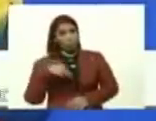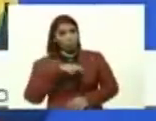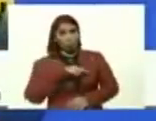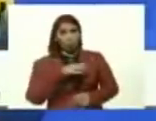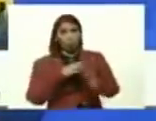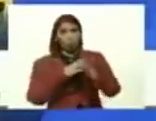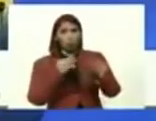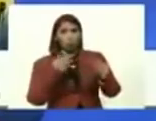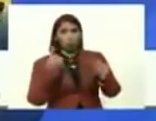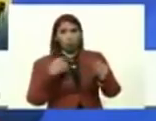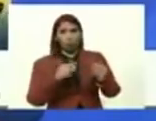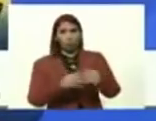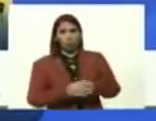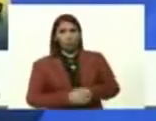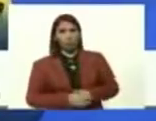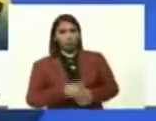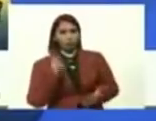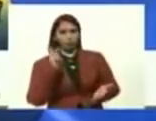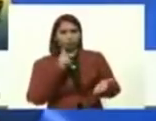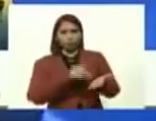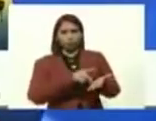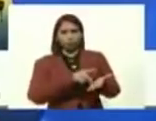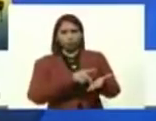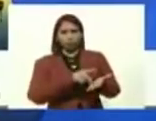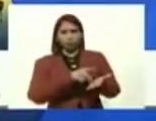venezolanos de llegar a París,